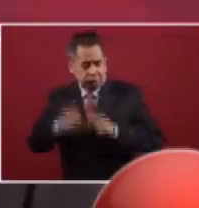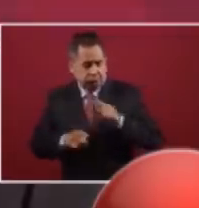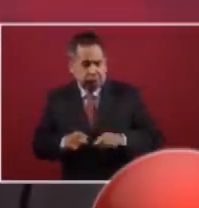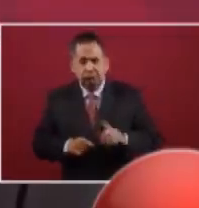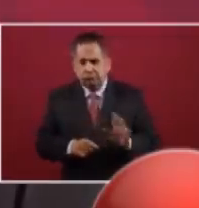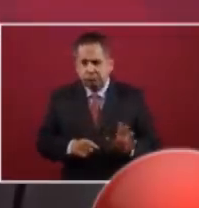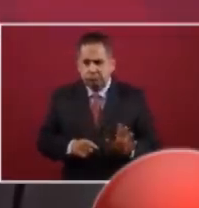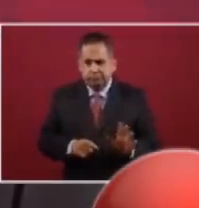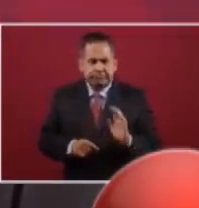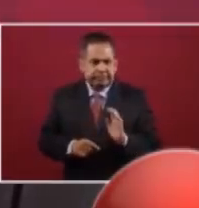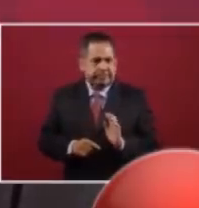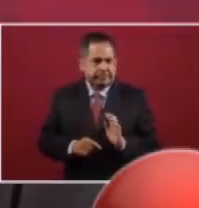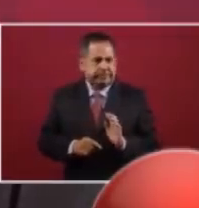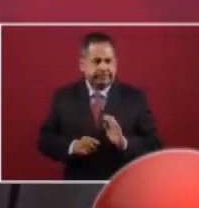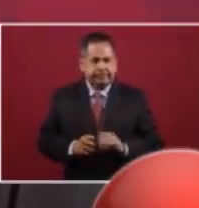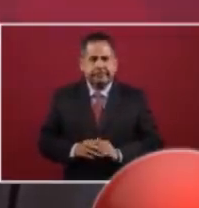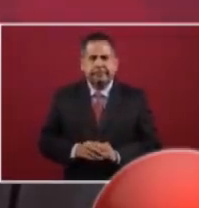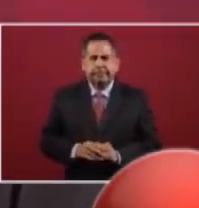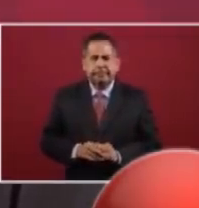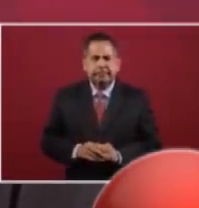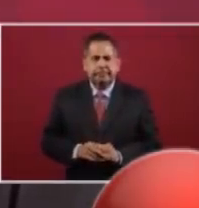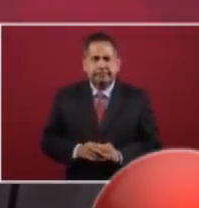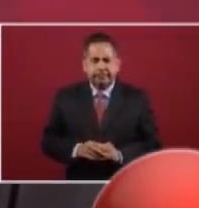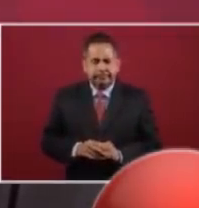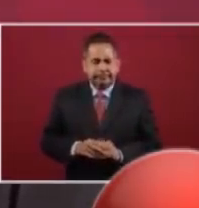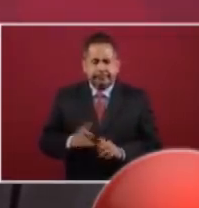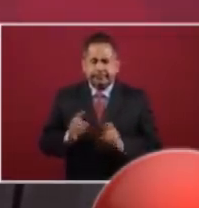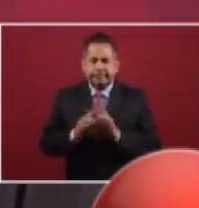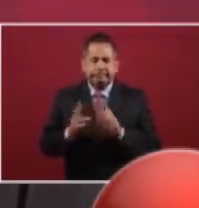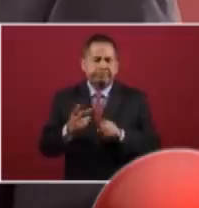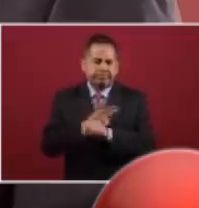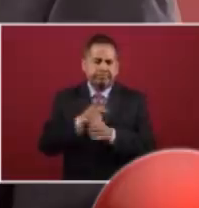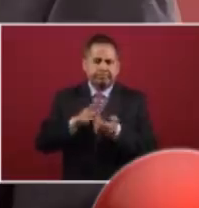que fue lo que llevó